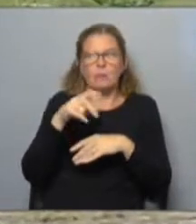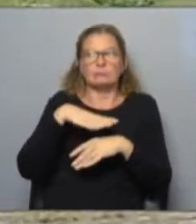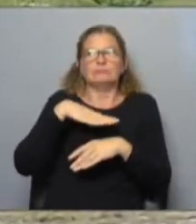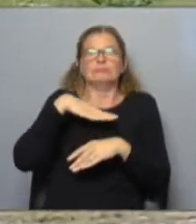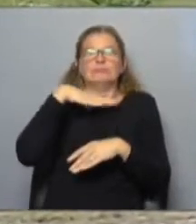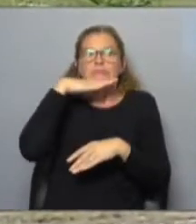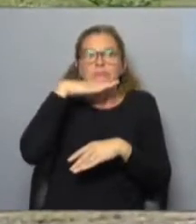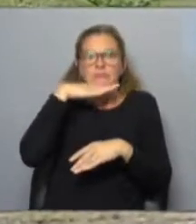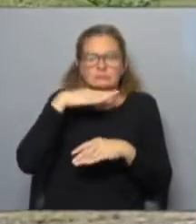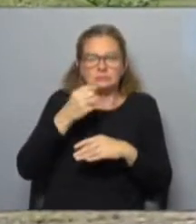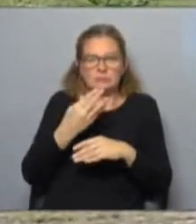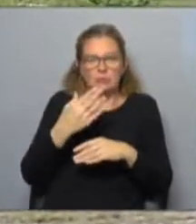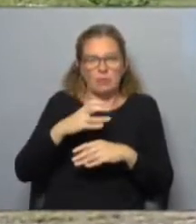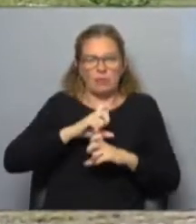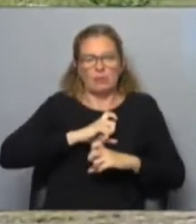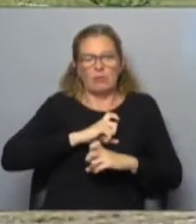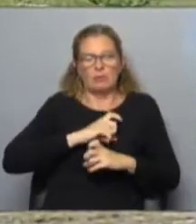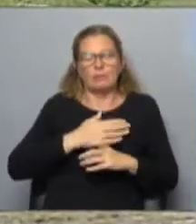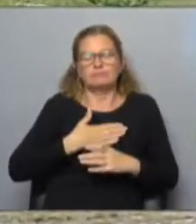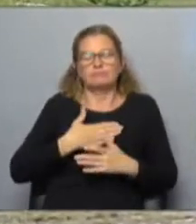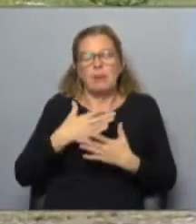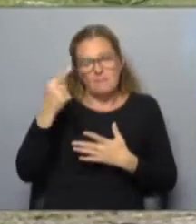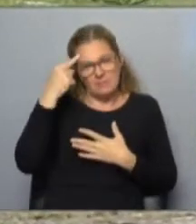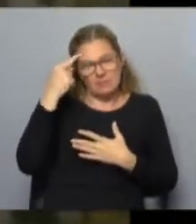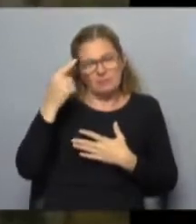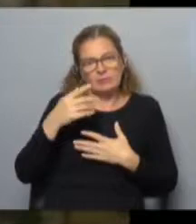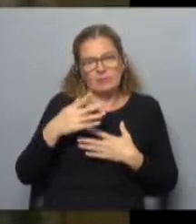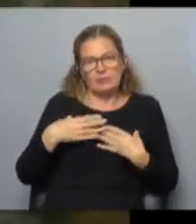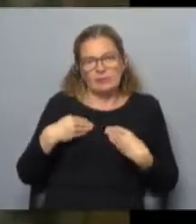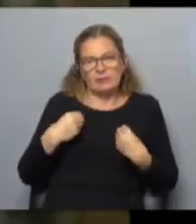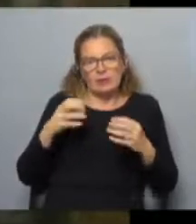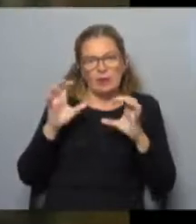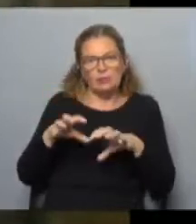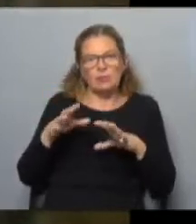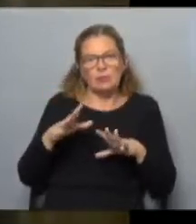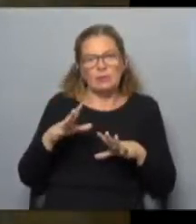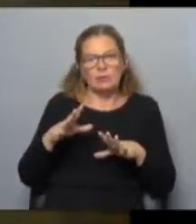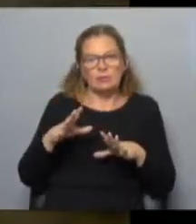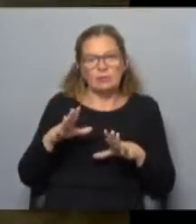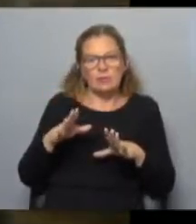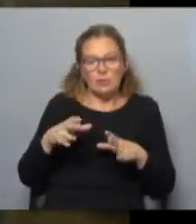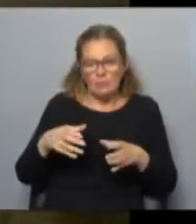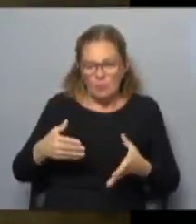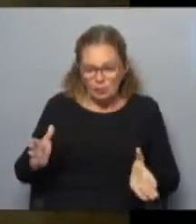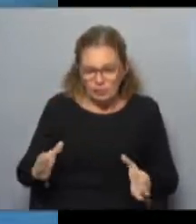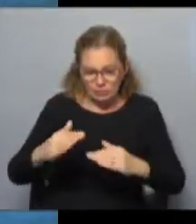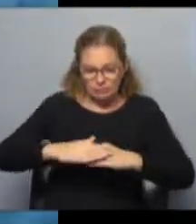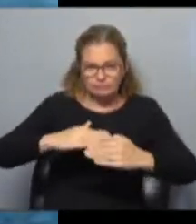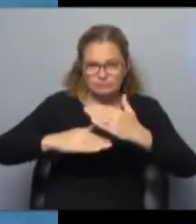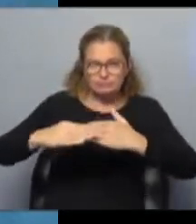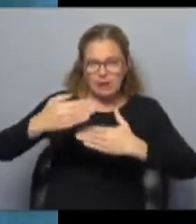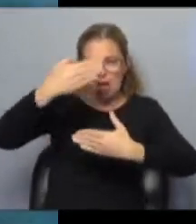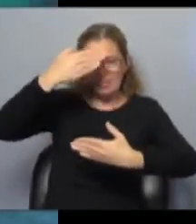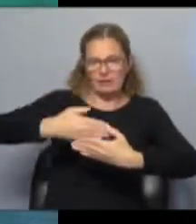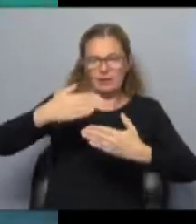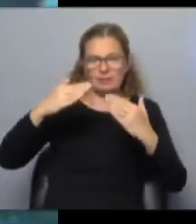ahí. Por lo menos con corazón en la boca de que veamos que sentir que llueve nada más y no estar poniendo comportas en las puertas de la casa para